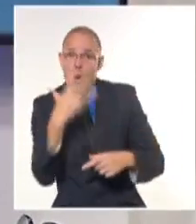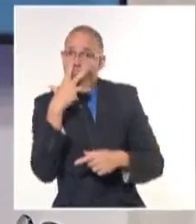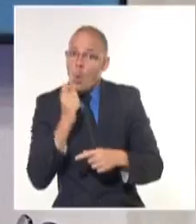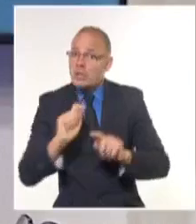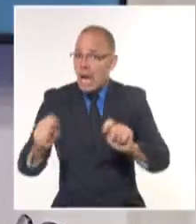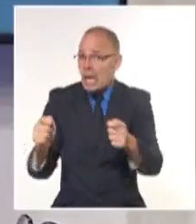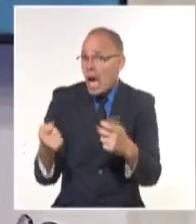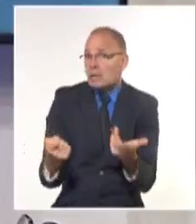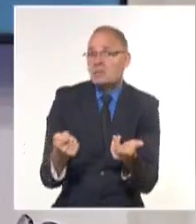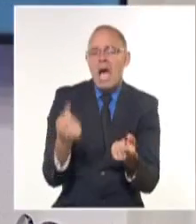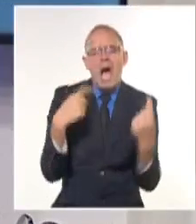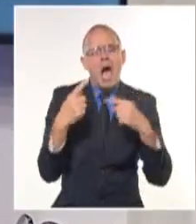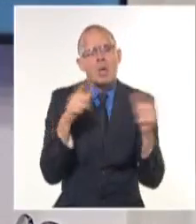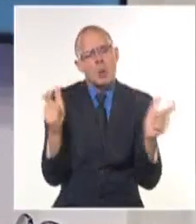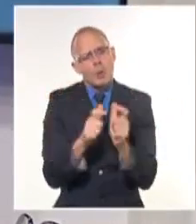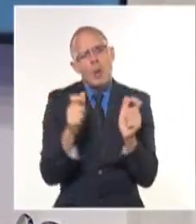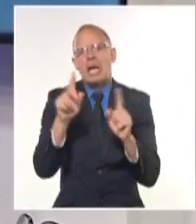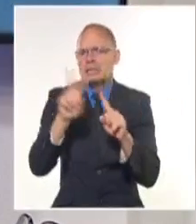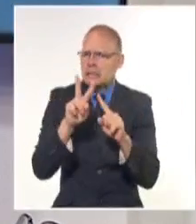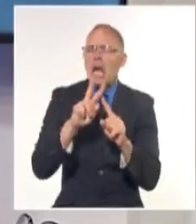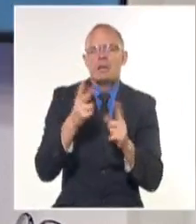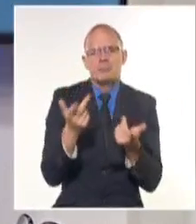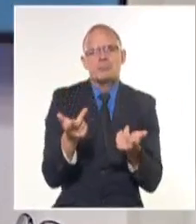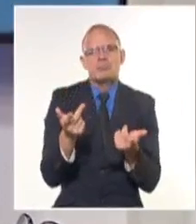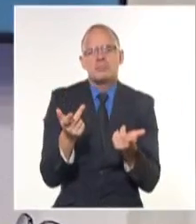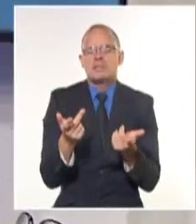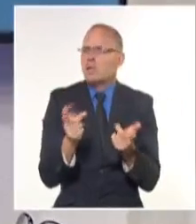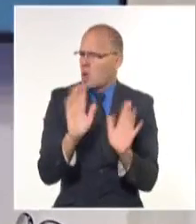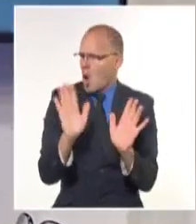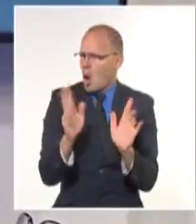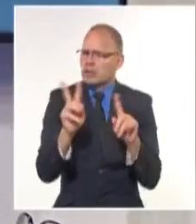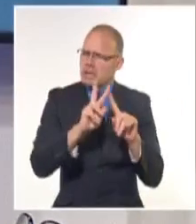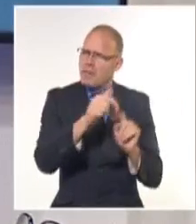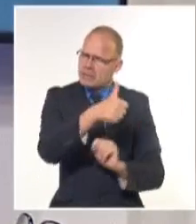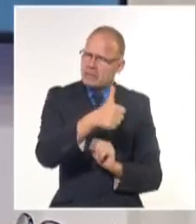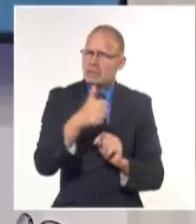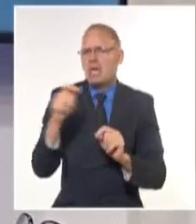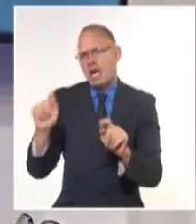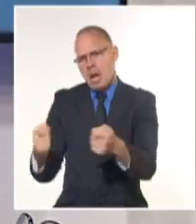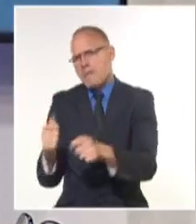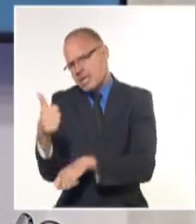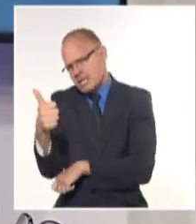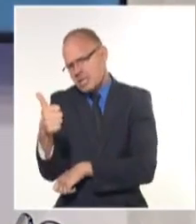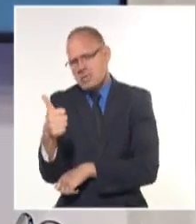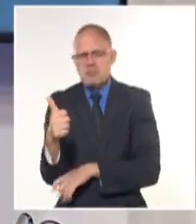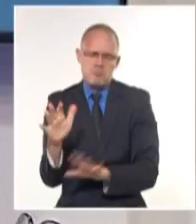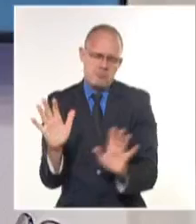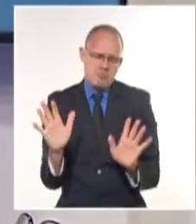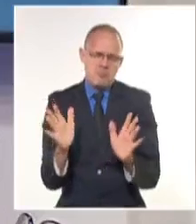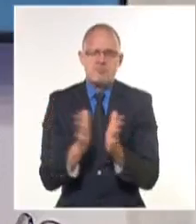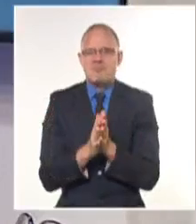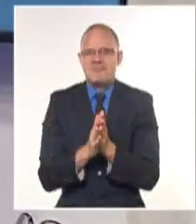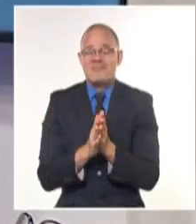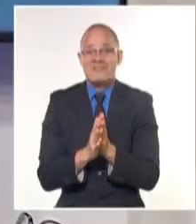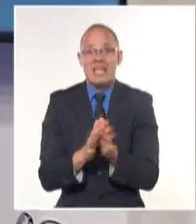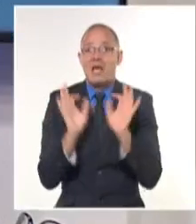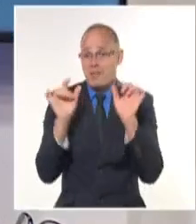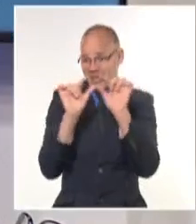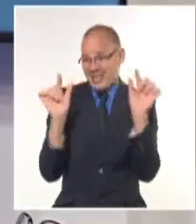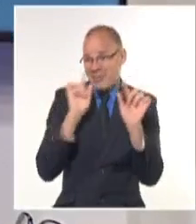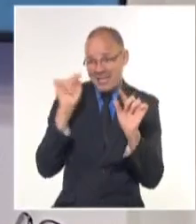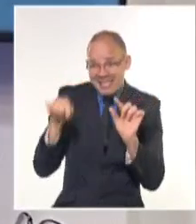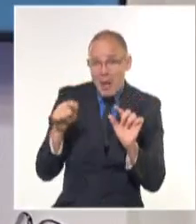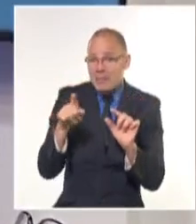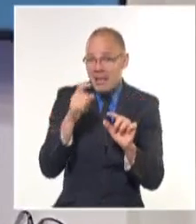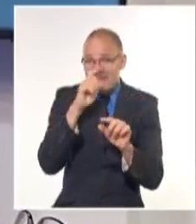televisión. No, pero válido en televisión, válido en radio, en definitiva una misma familia en pos de cumplir este objetivo. Vamos a volver con este tema muy